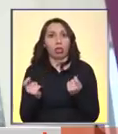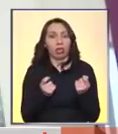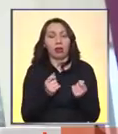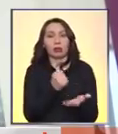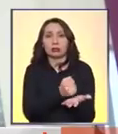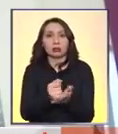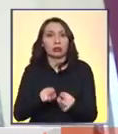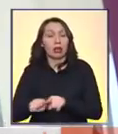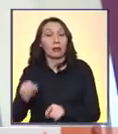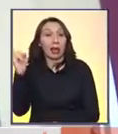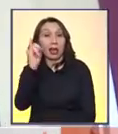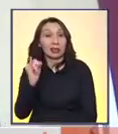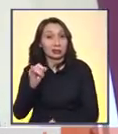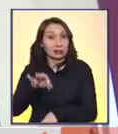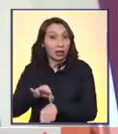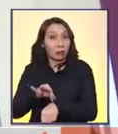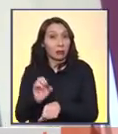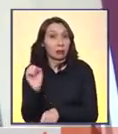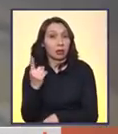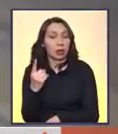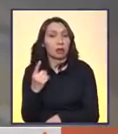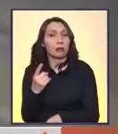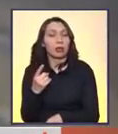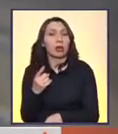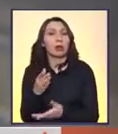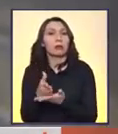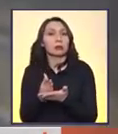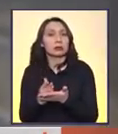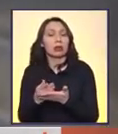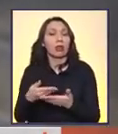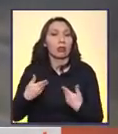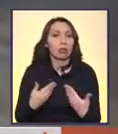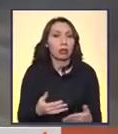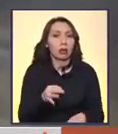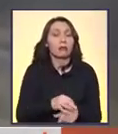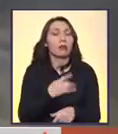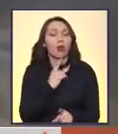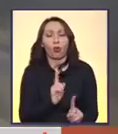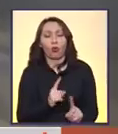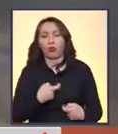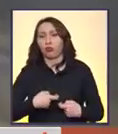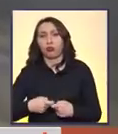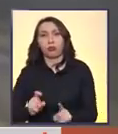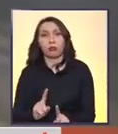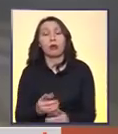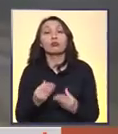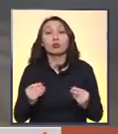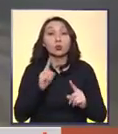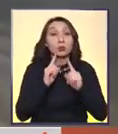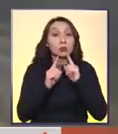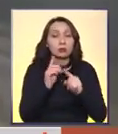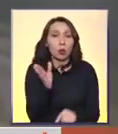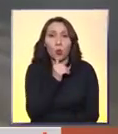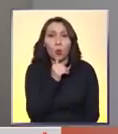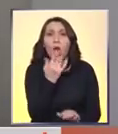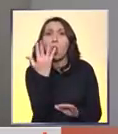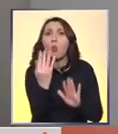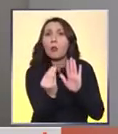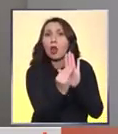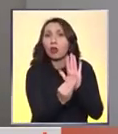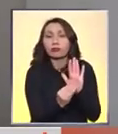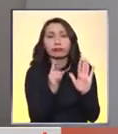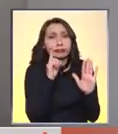su ISAPRE, que en esa época primero negó parte de las prestaciones médicas porque muchos de esos exámenes no estaban codificados.